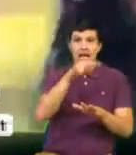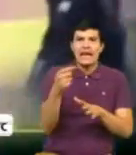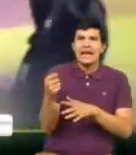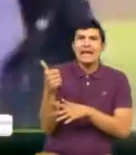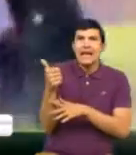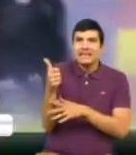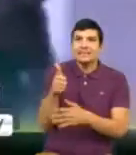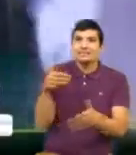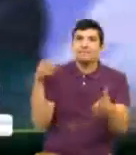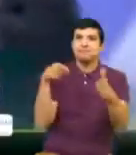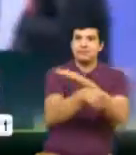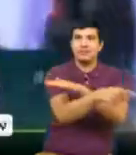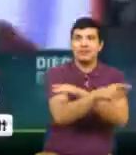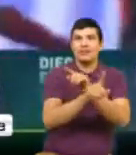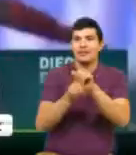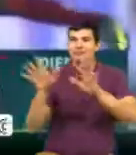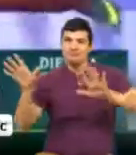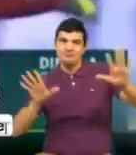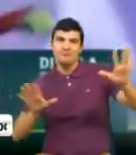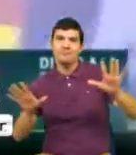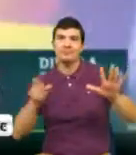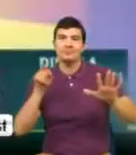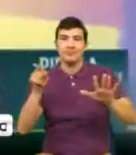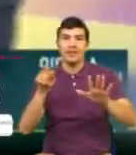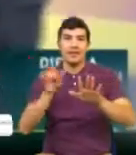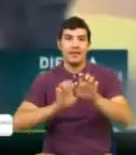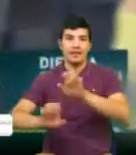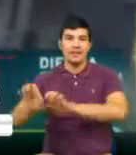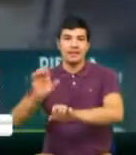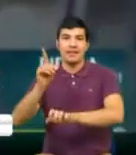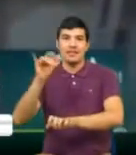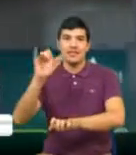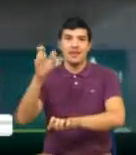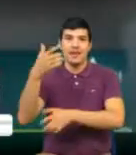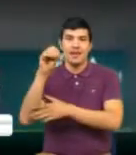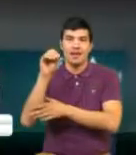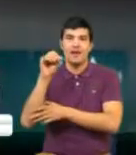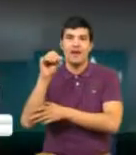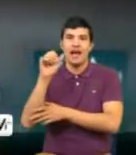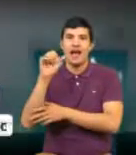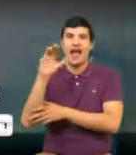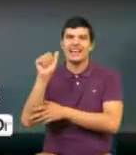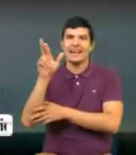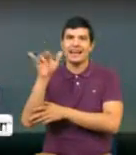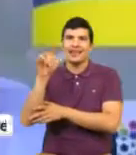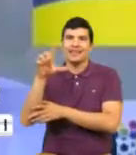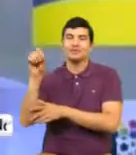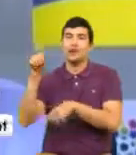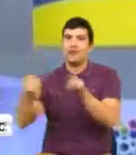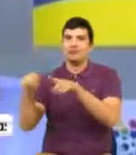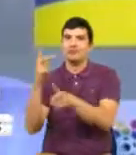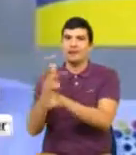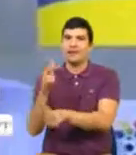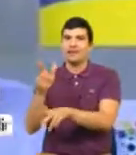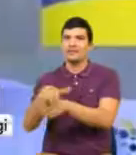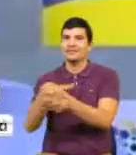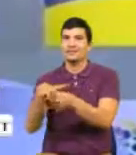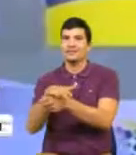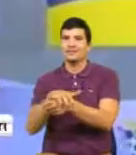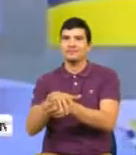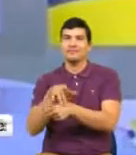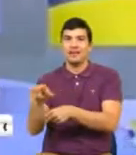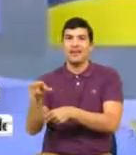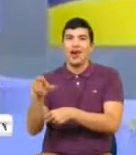aplicados en marca y brindaron salida en el frente de ataque diego echeverri y el alpinito carrillo generar un peligro bueno al pie es un gran